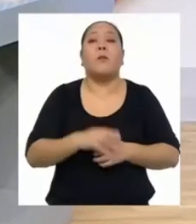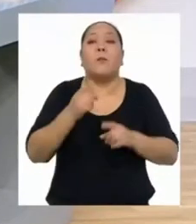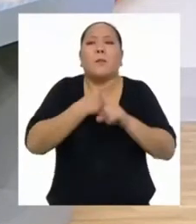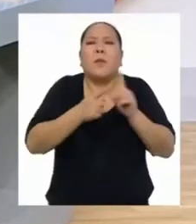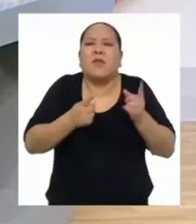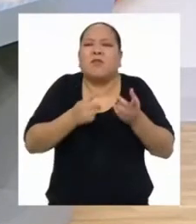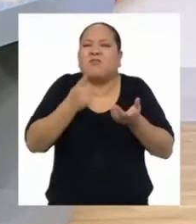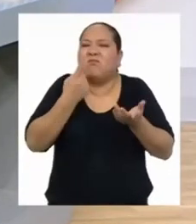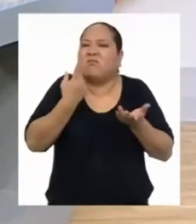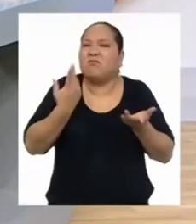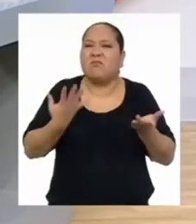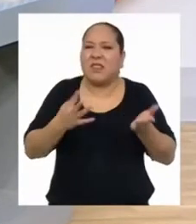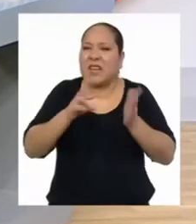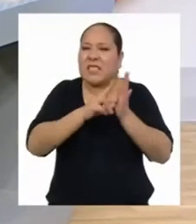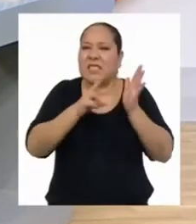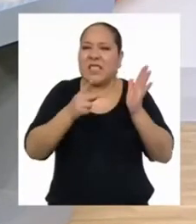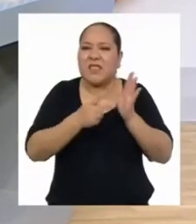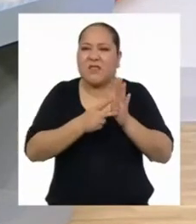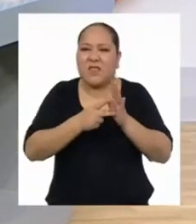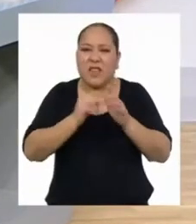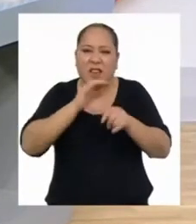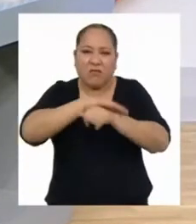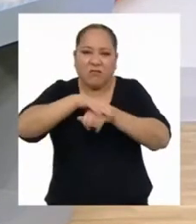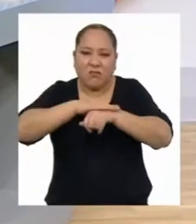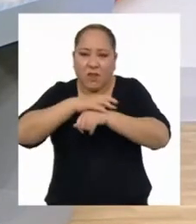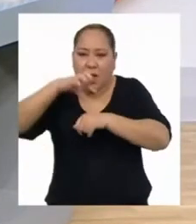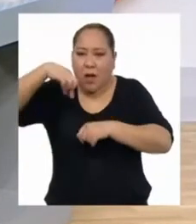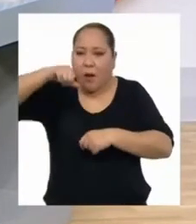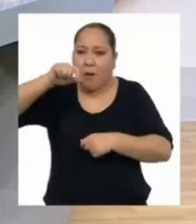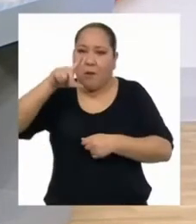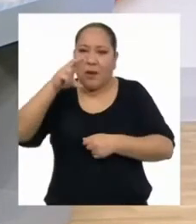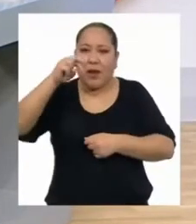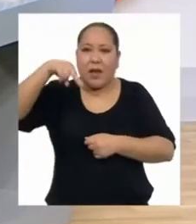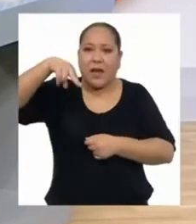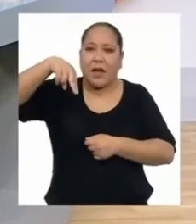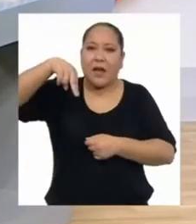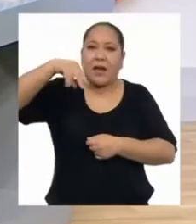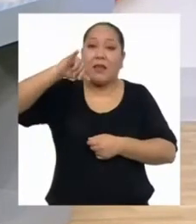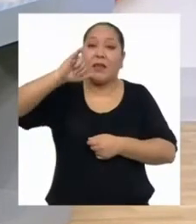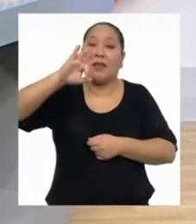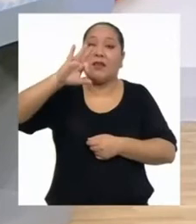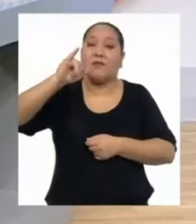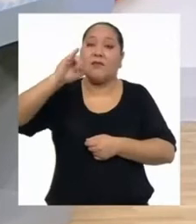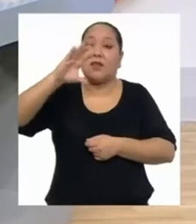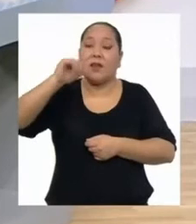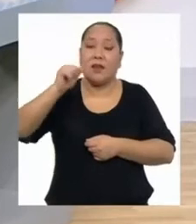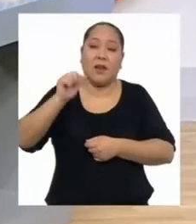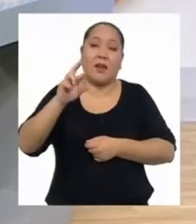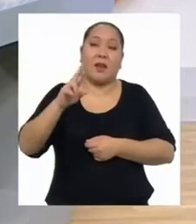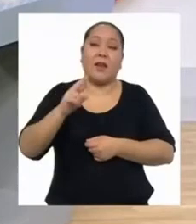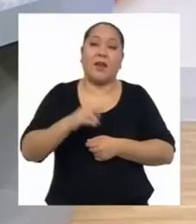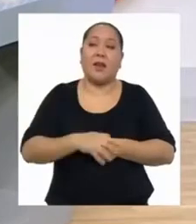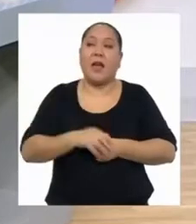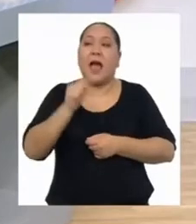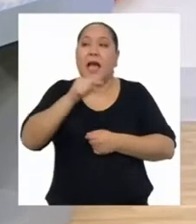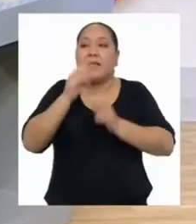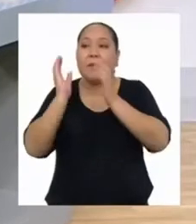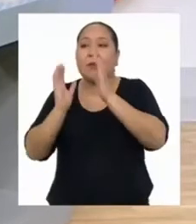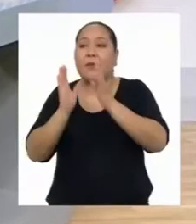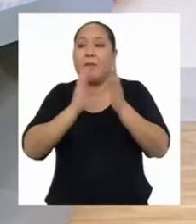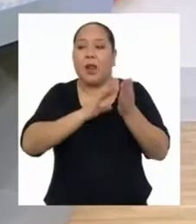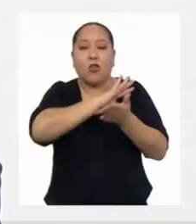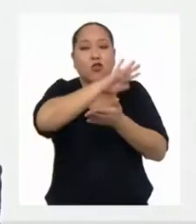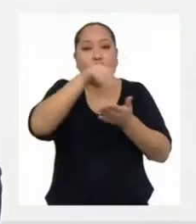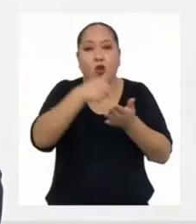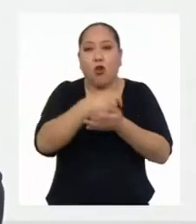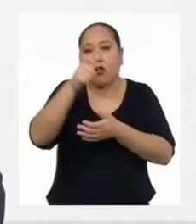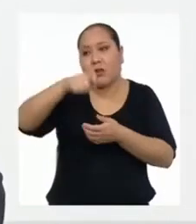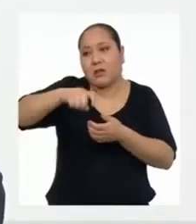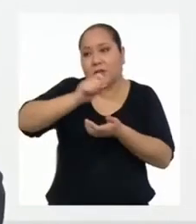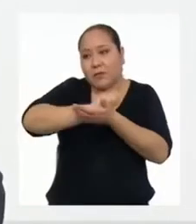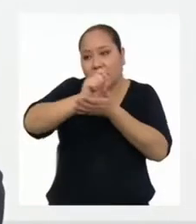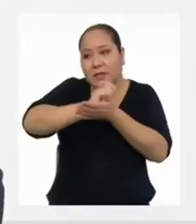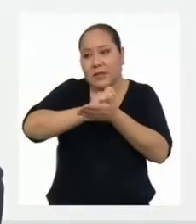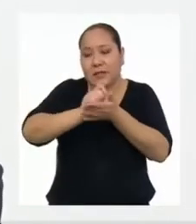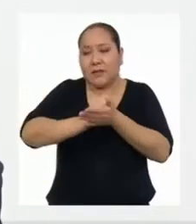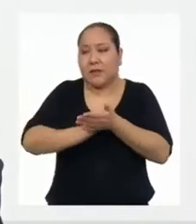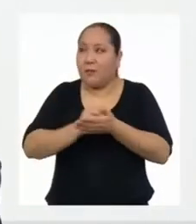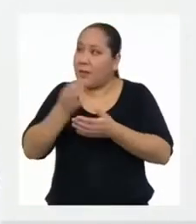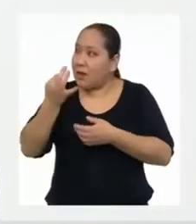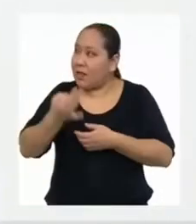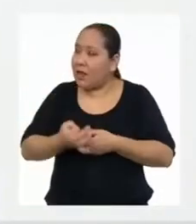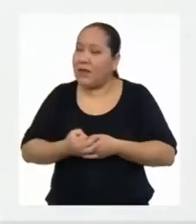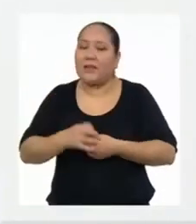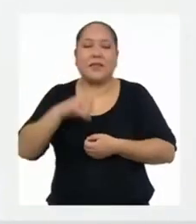entendemos por planificar? Es preparar todo lo necesario para escribir, ¿verdad, profesora? Tú lo has